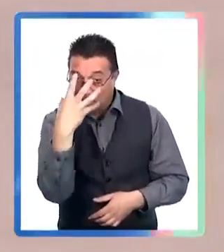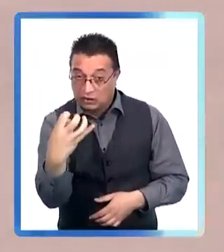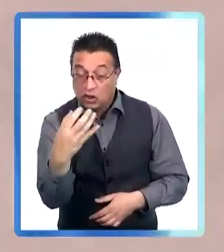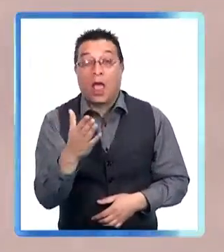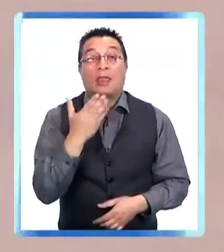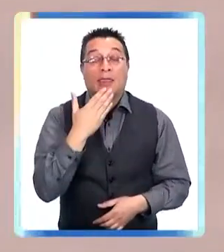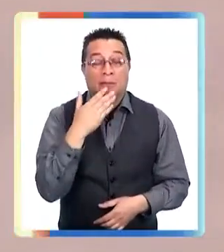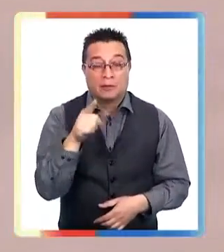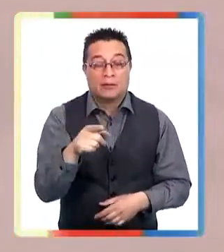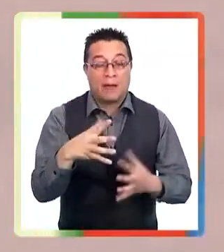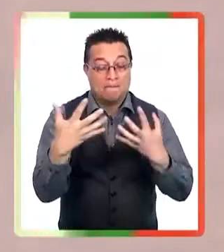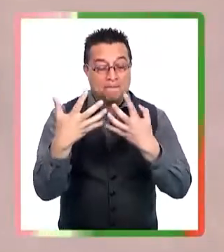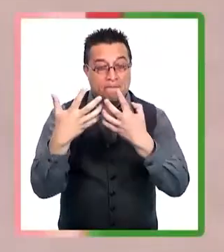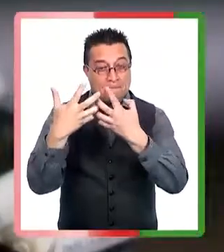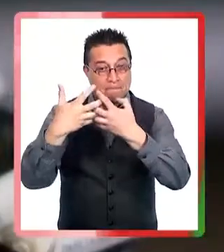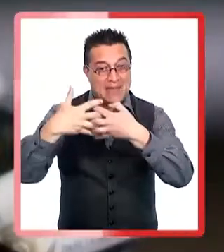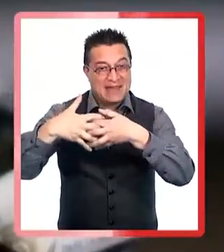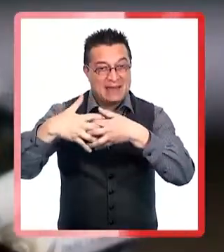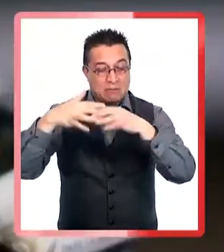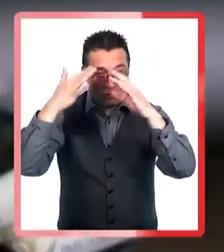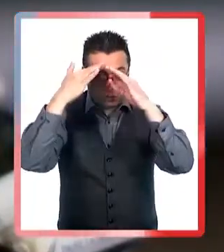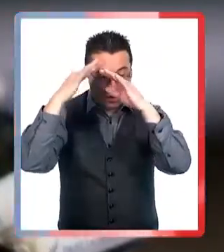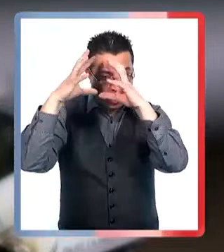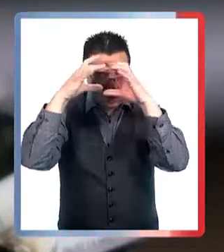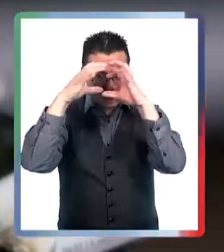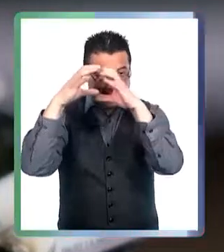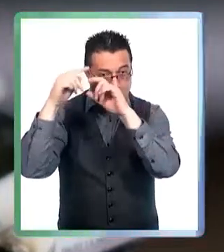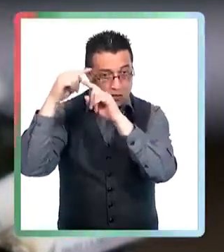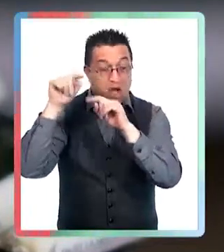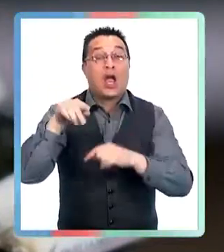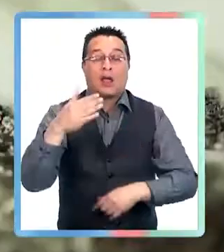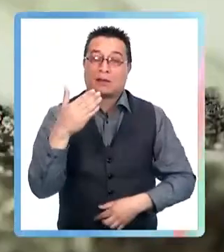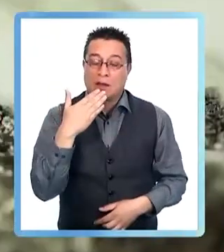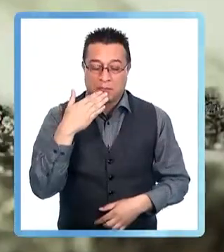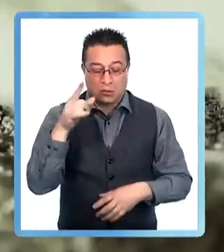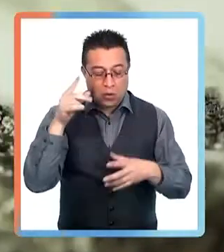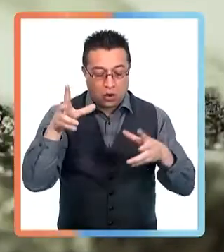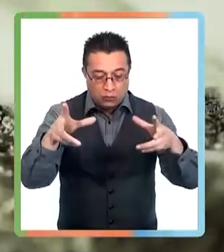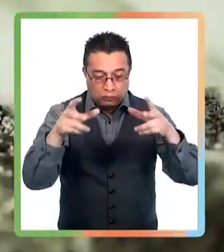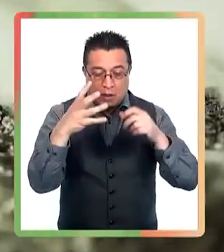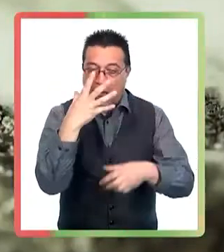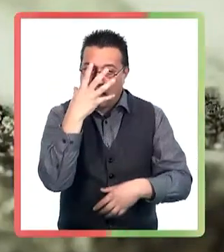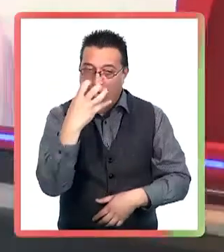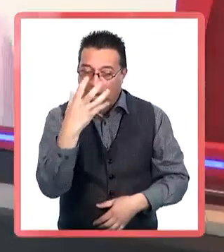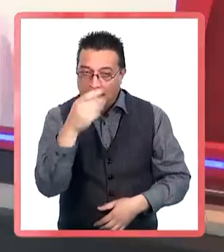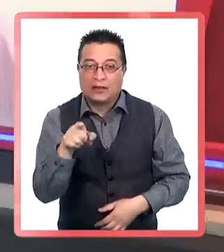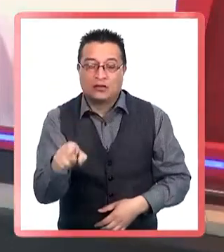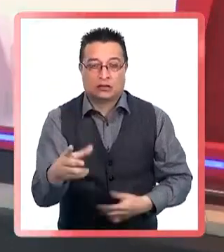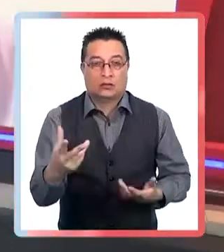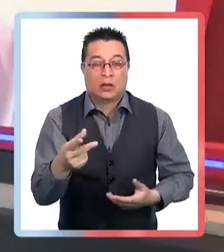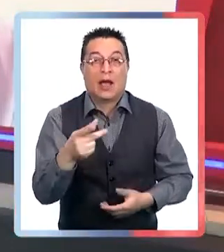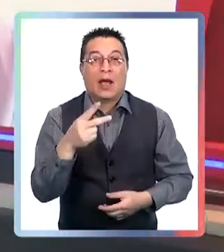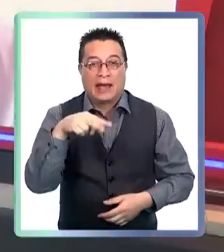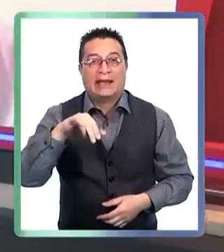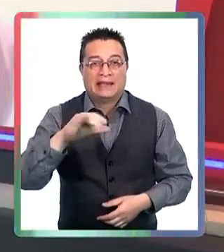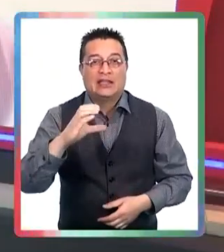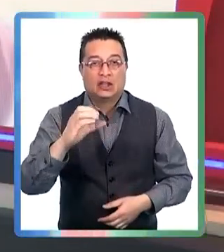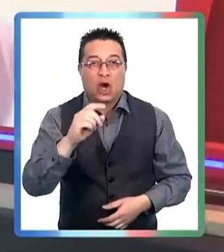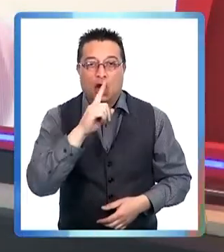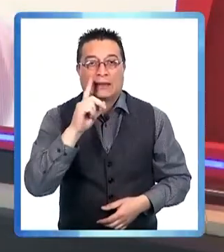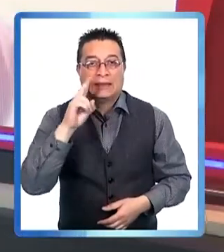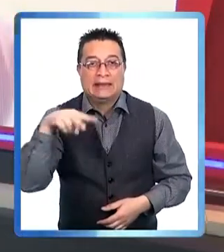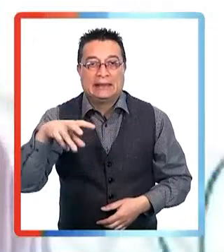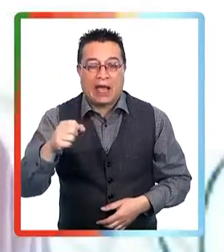el mecanismo neurológico es igual, ¿no es cierto?, por el cual uno se hace adicto, en este caso la nicotina.